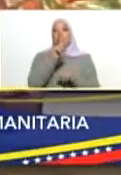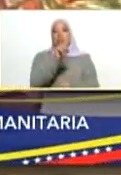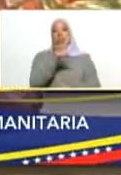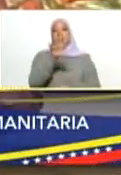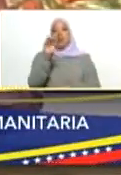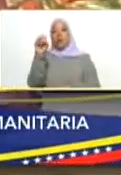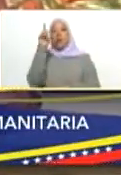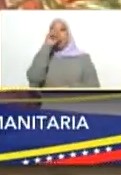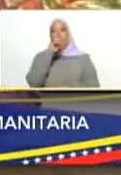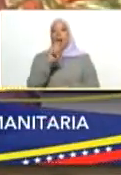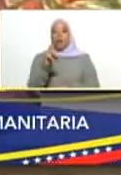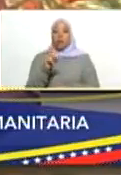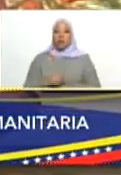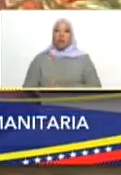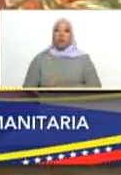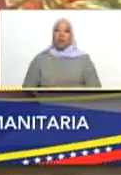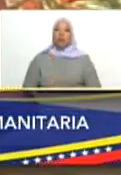años.